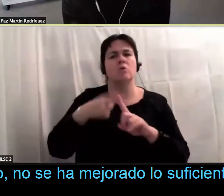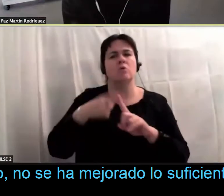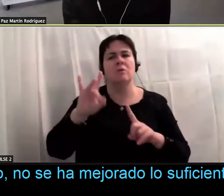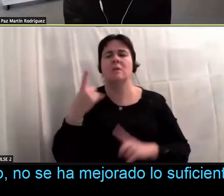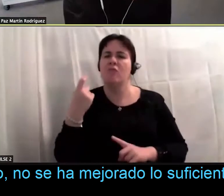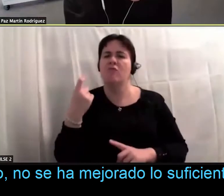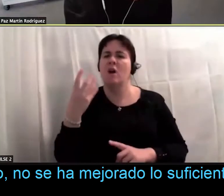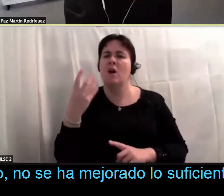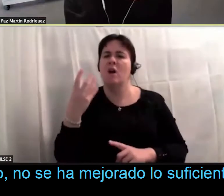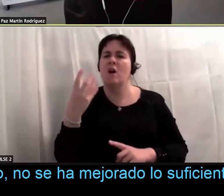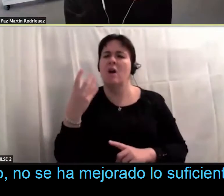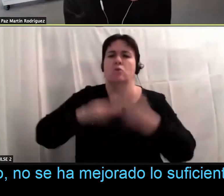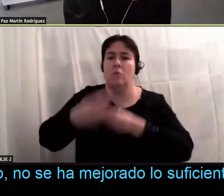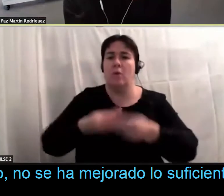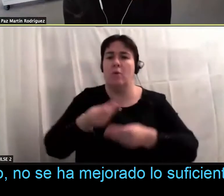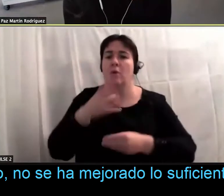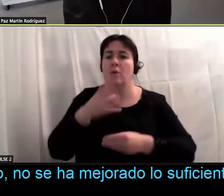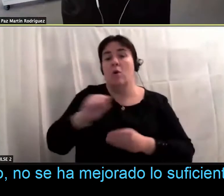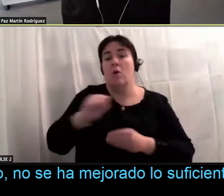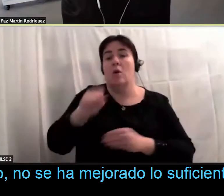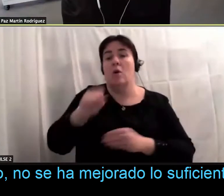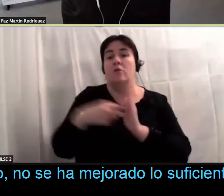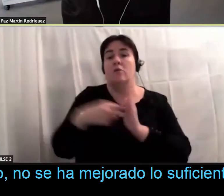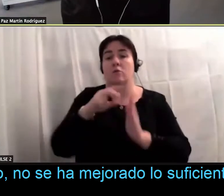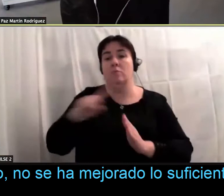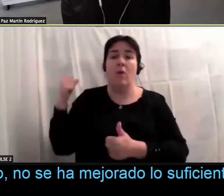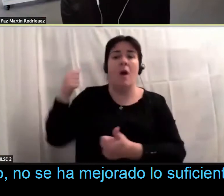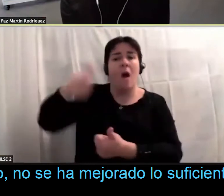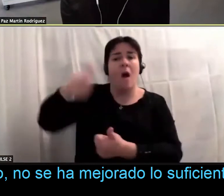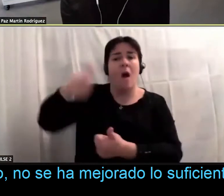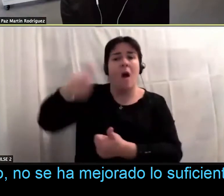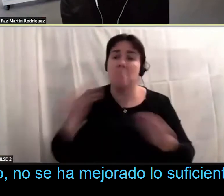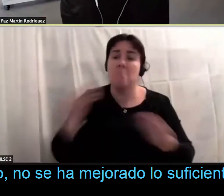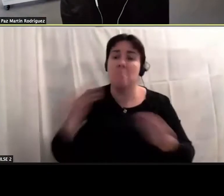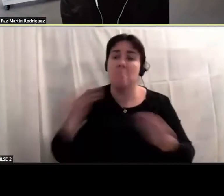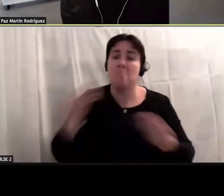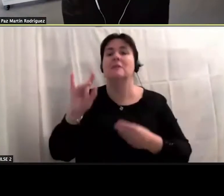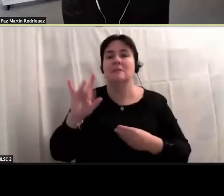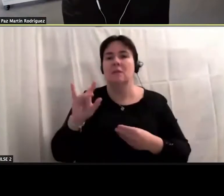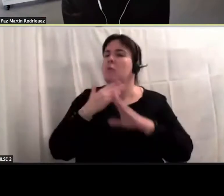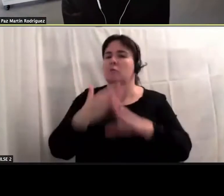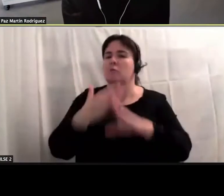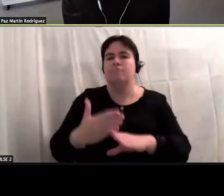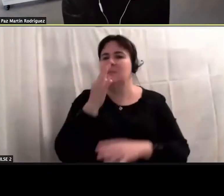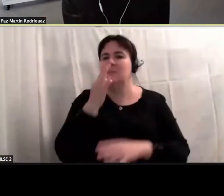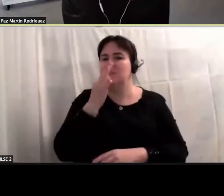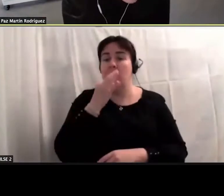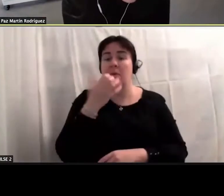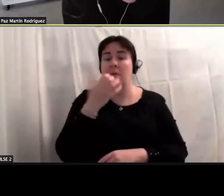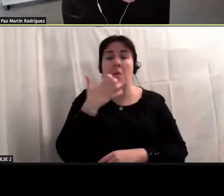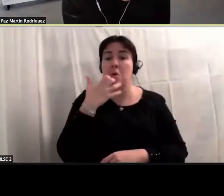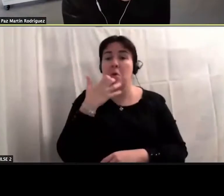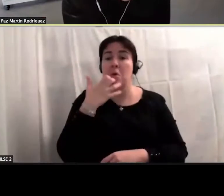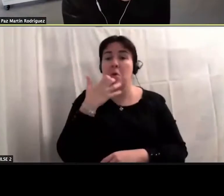Desde el año 2011, lo que dices tú, se ha mejorado, no se ha mejorado lo suficiente. Y de hecho hay que pasearse un día por cualquier barrio de Madrid o de